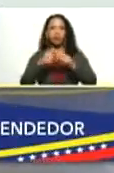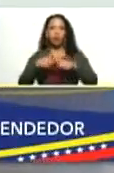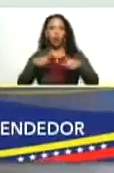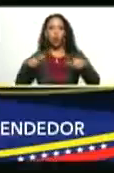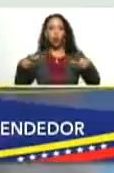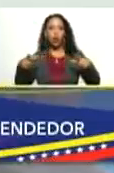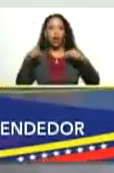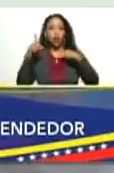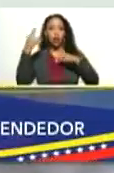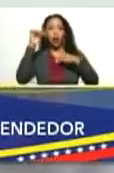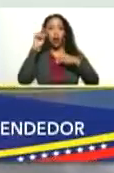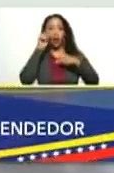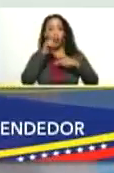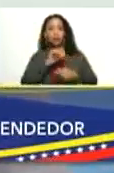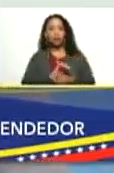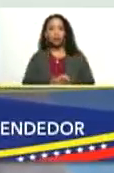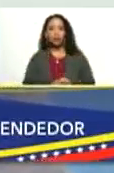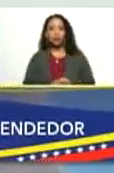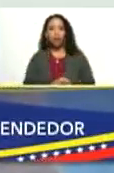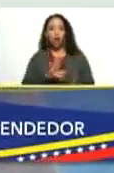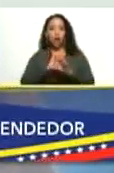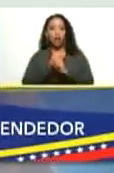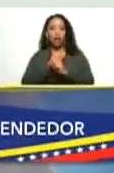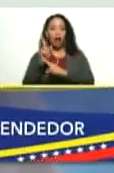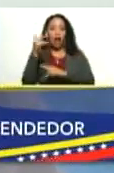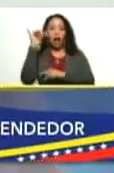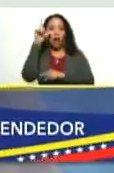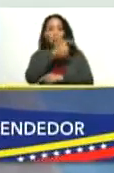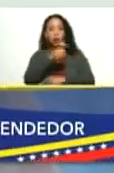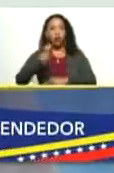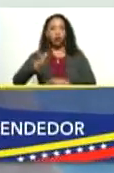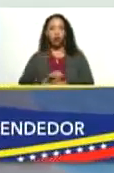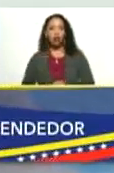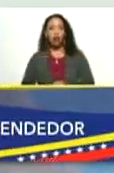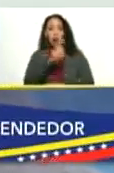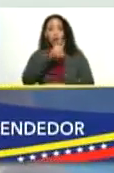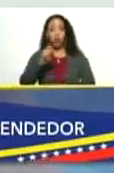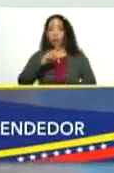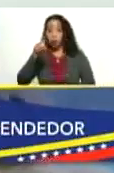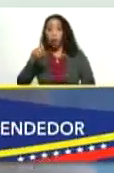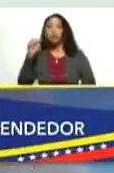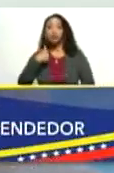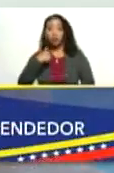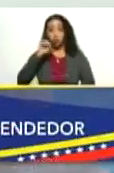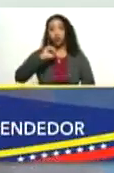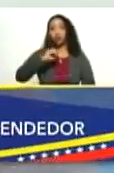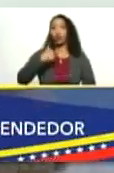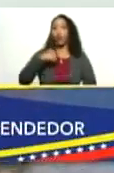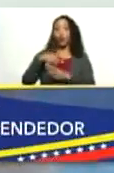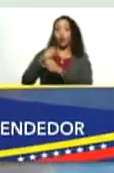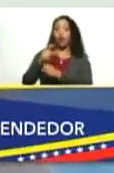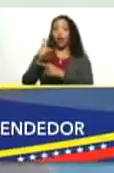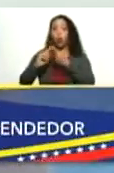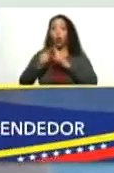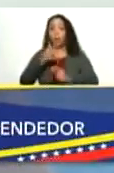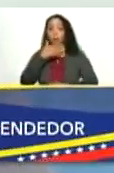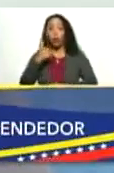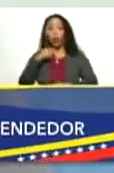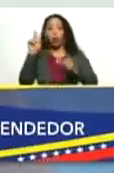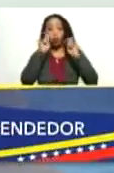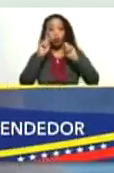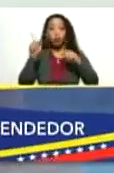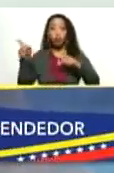Eso tiene que ver con la confianza que tiene la gente. Que la gente cuando le pregunta, sí, yo tengo confianza que las cosas van a ir mejorando y que el turismo va